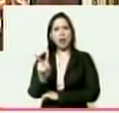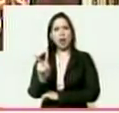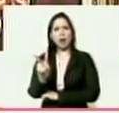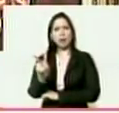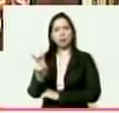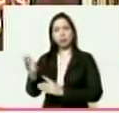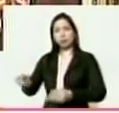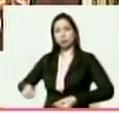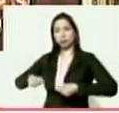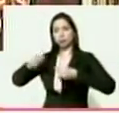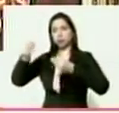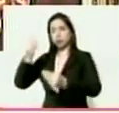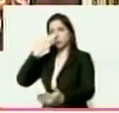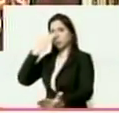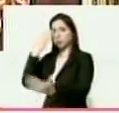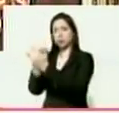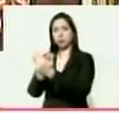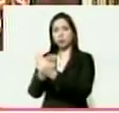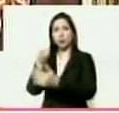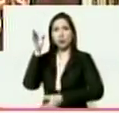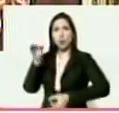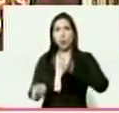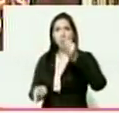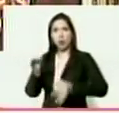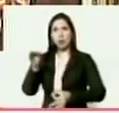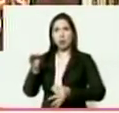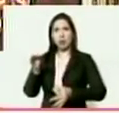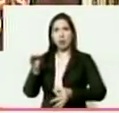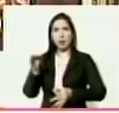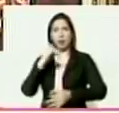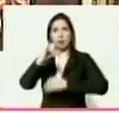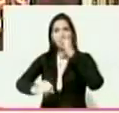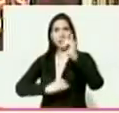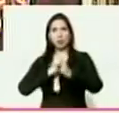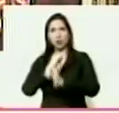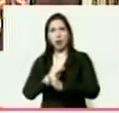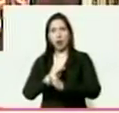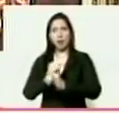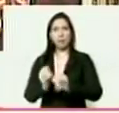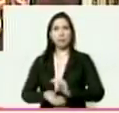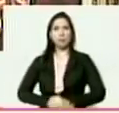introdujo ante la Corte Penal Internacional de la Haya